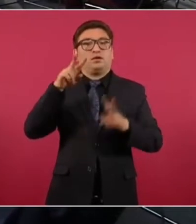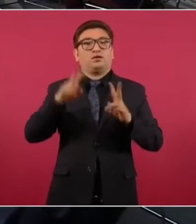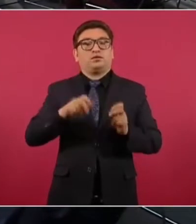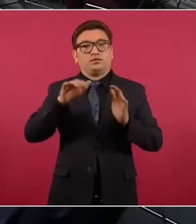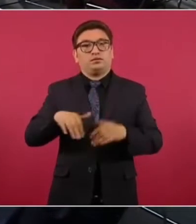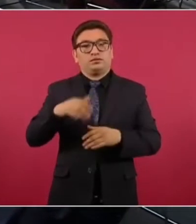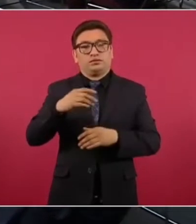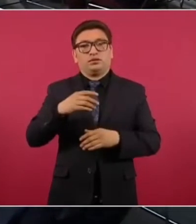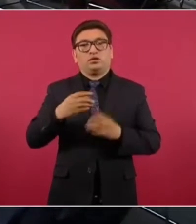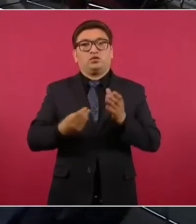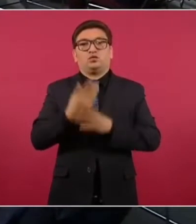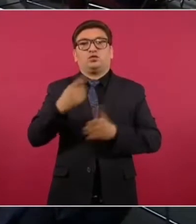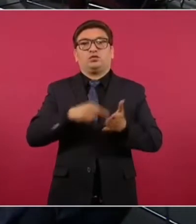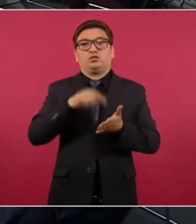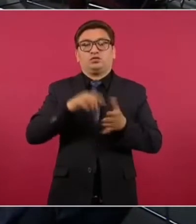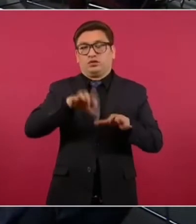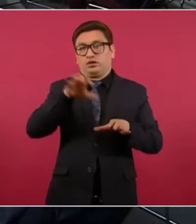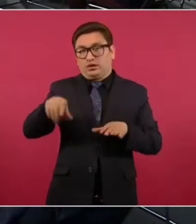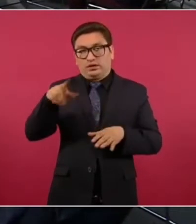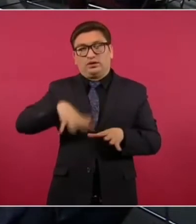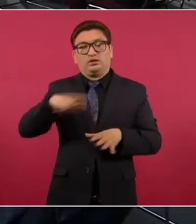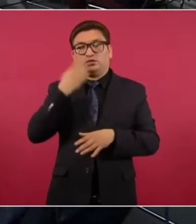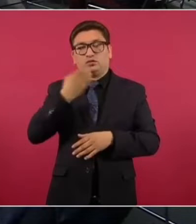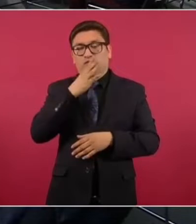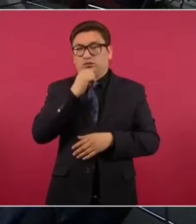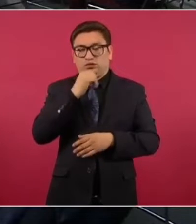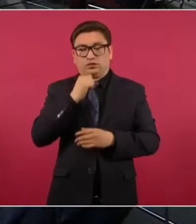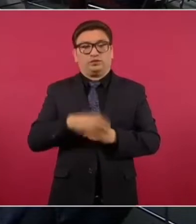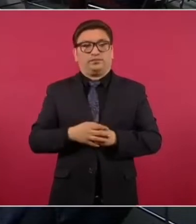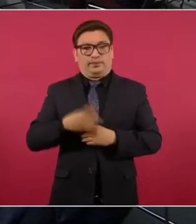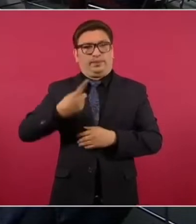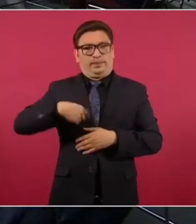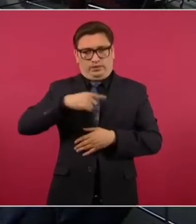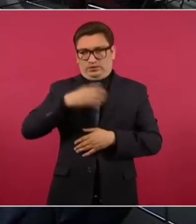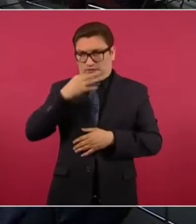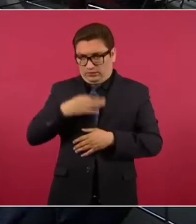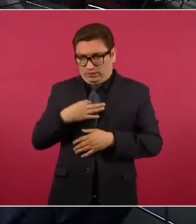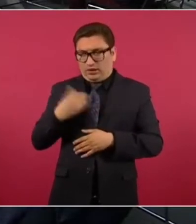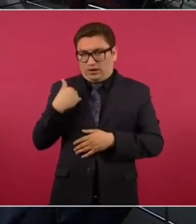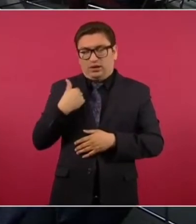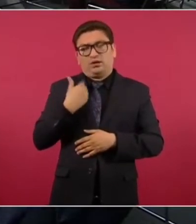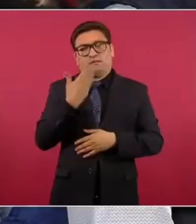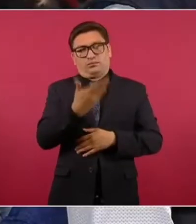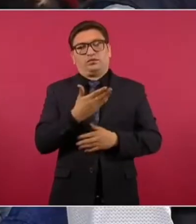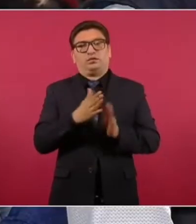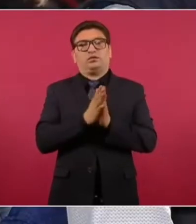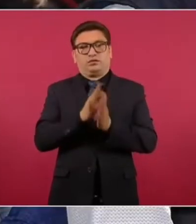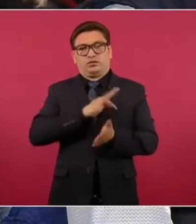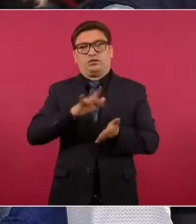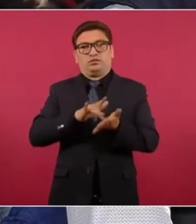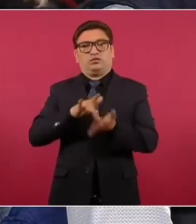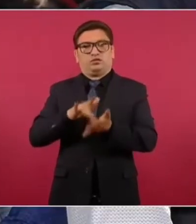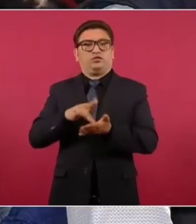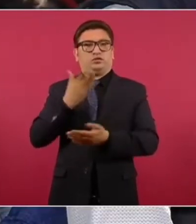inscripciones ahora en ese nuevo lugar donde se encuentra. A nosotros nos lo ha solicitado que pues pidamos el apoyo, lo hemos